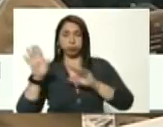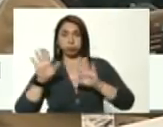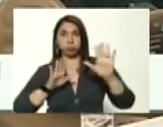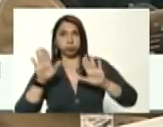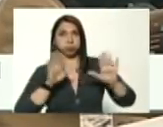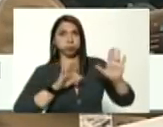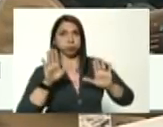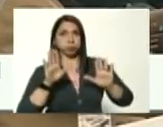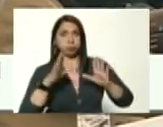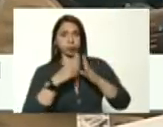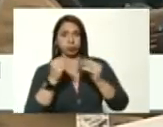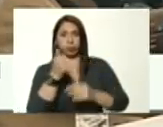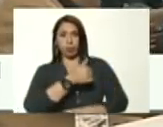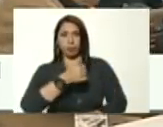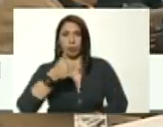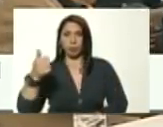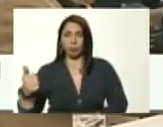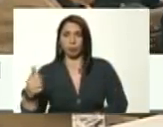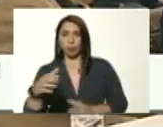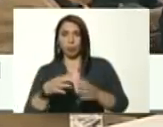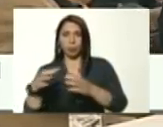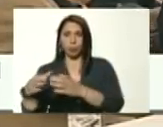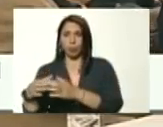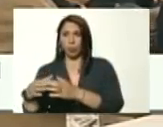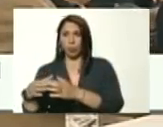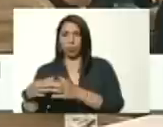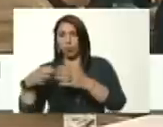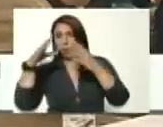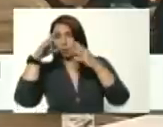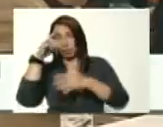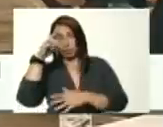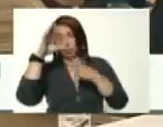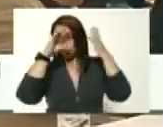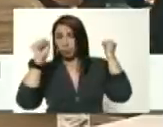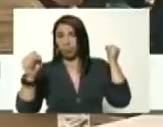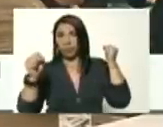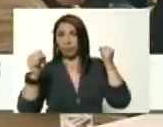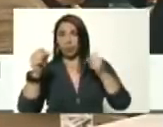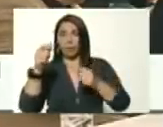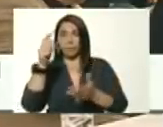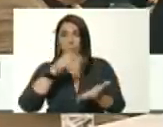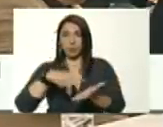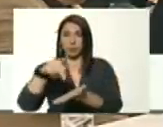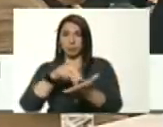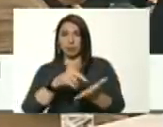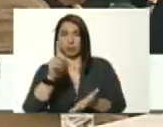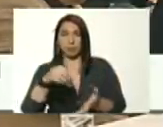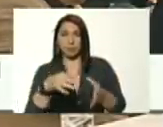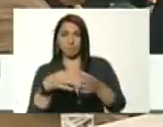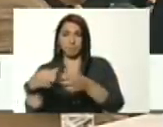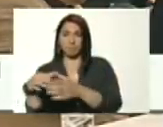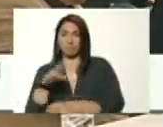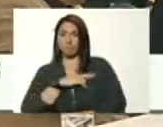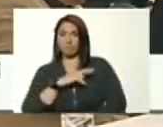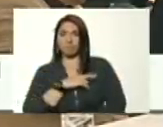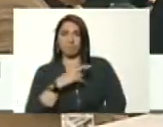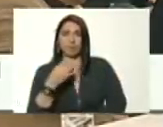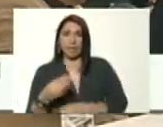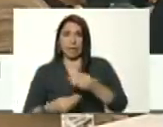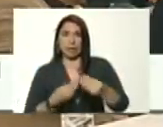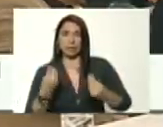y cada uno de los cuerpos diplomáticos presentes a los cuerpos religiosos que hacen vida en el estado